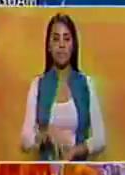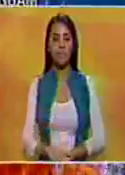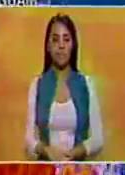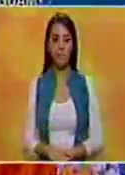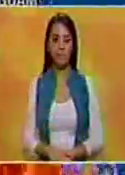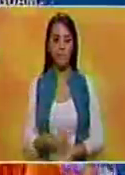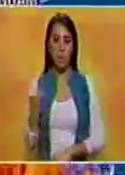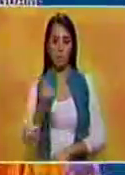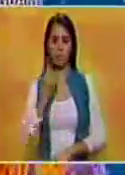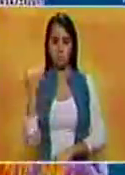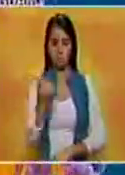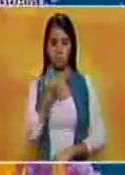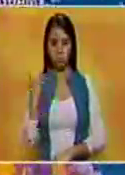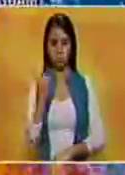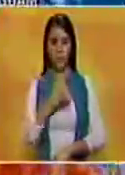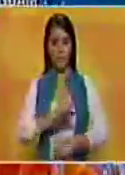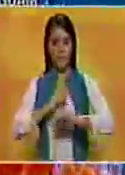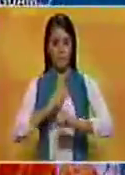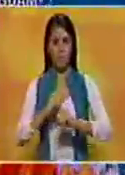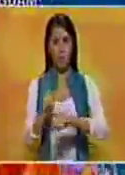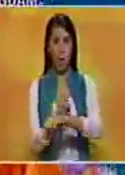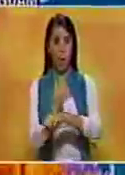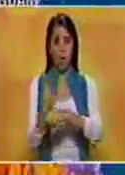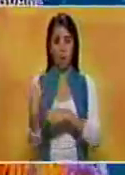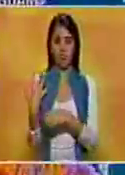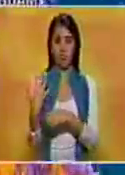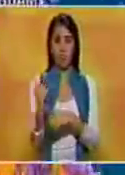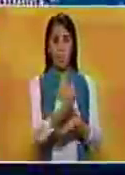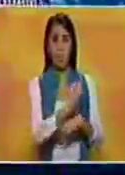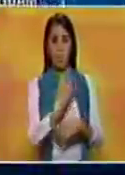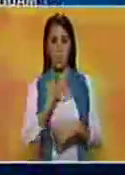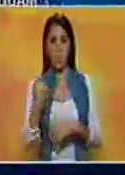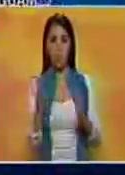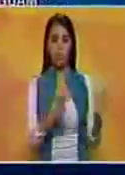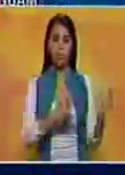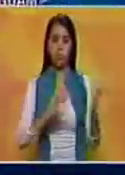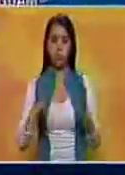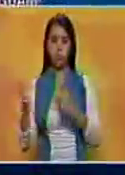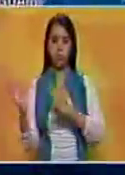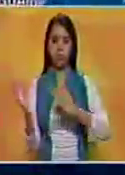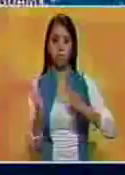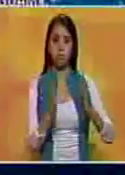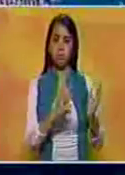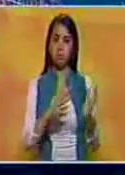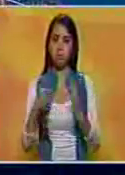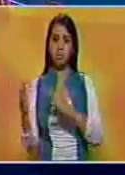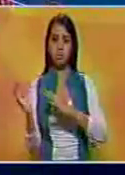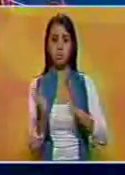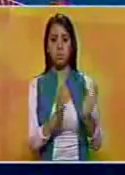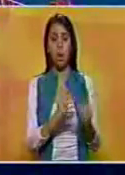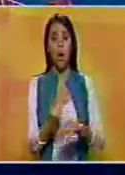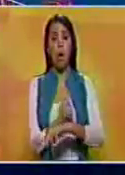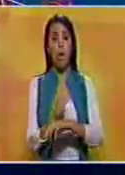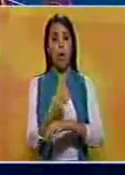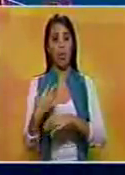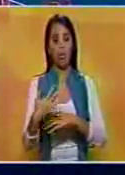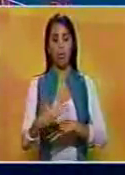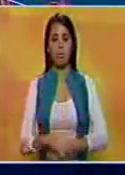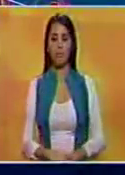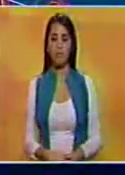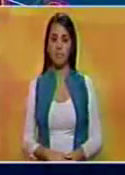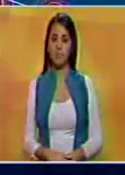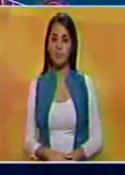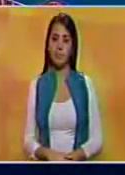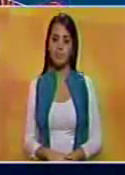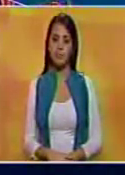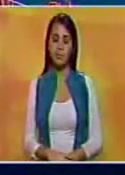fenómeno meteorológico se ha fortalecido en las últimas horas, moviéndose con vientos de 200 kilómetros por hora. Según